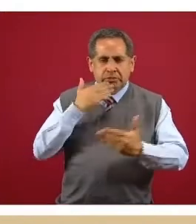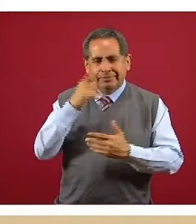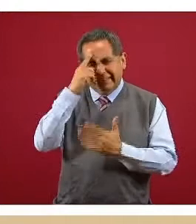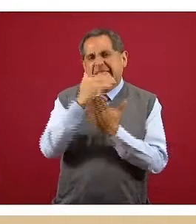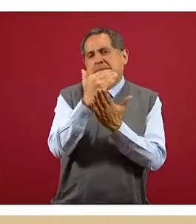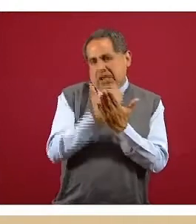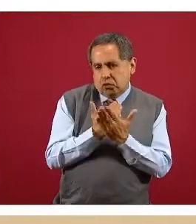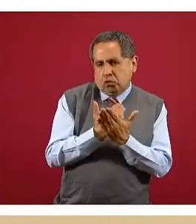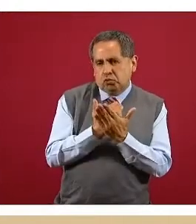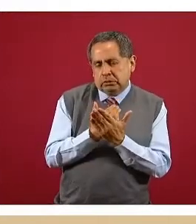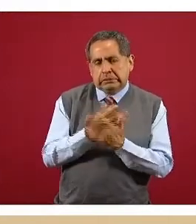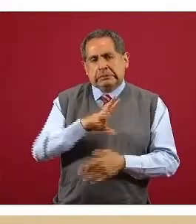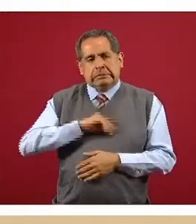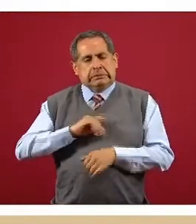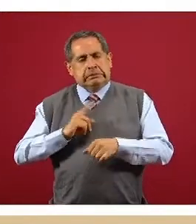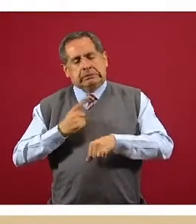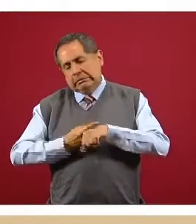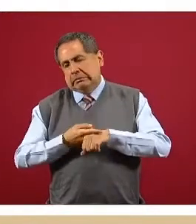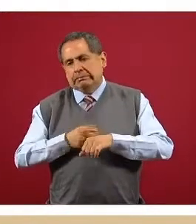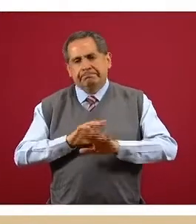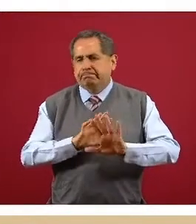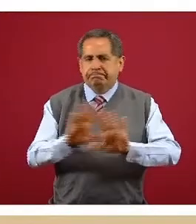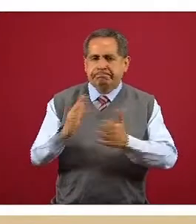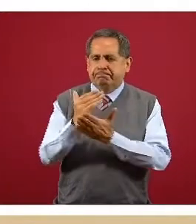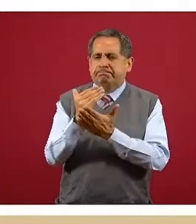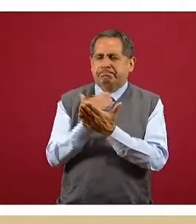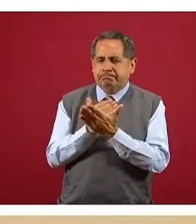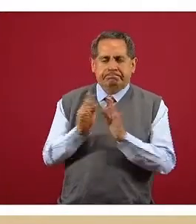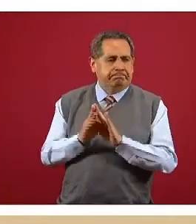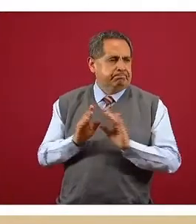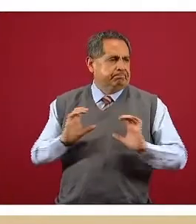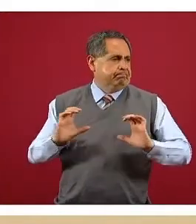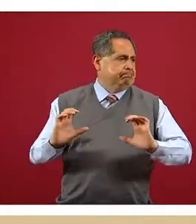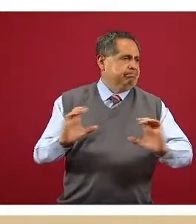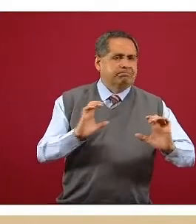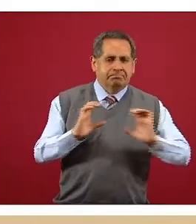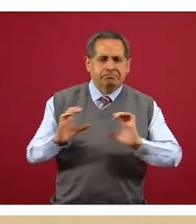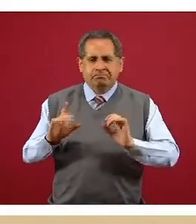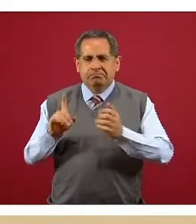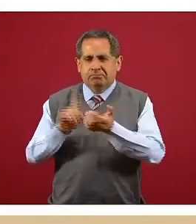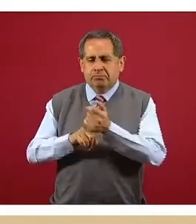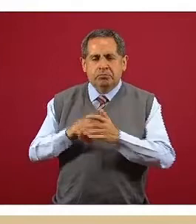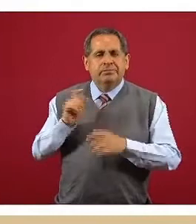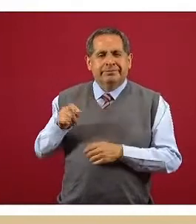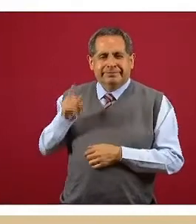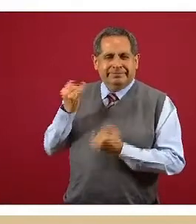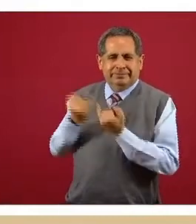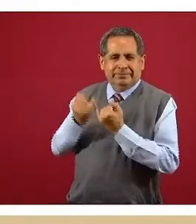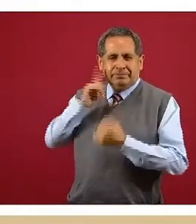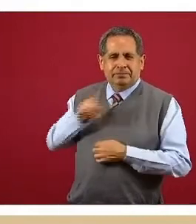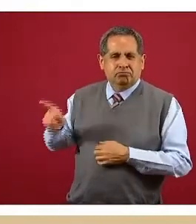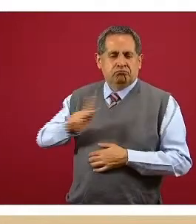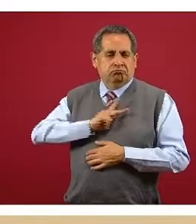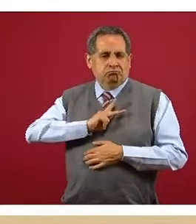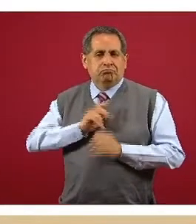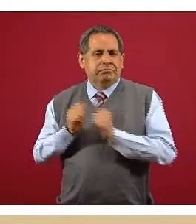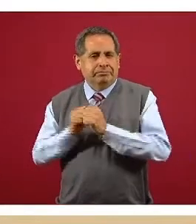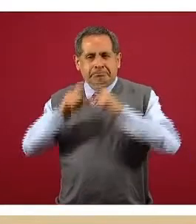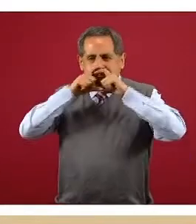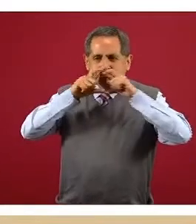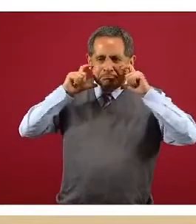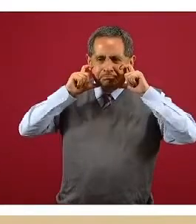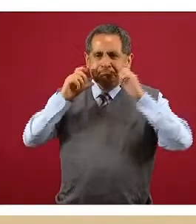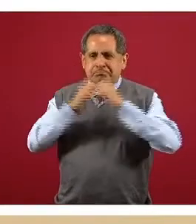en el que estamos de contagiarnos, haciendo ajustes, utilizando como prudencia su cubrebocas,